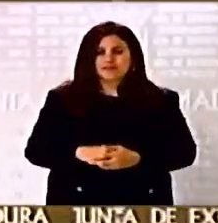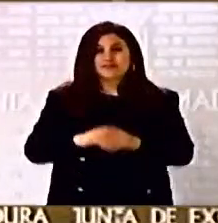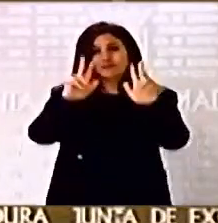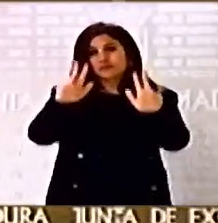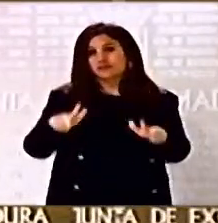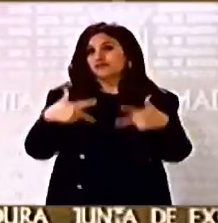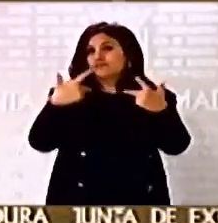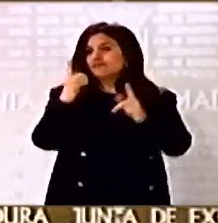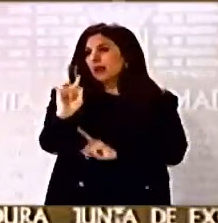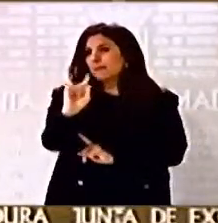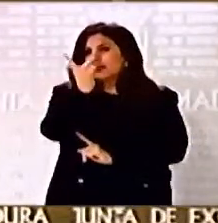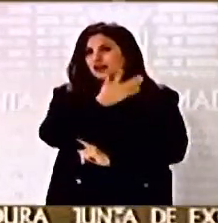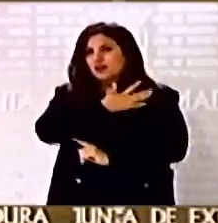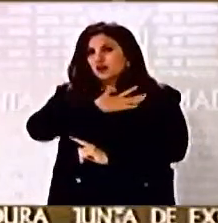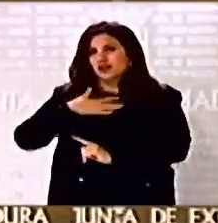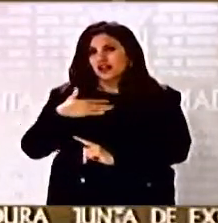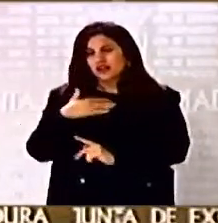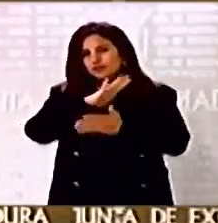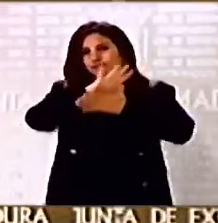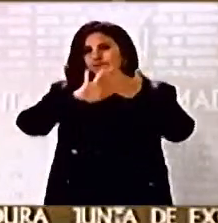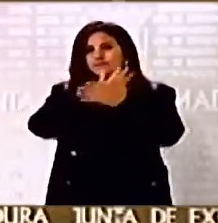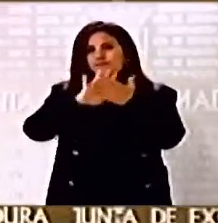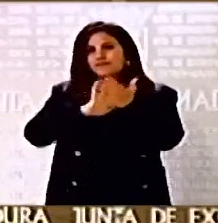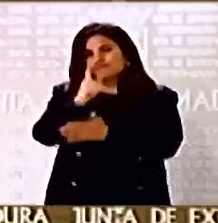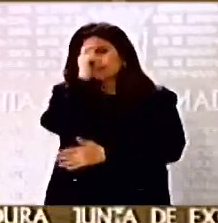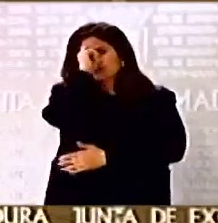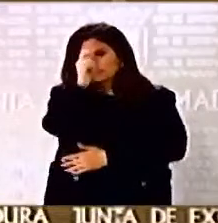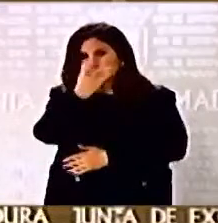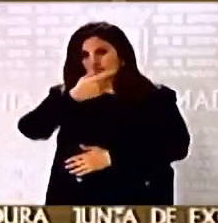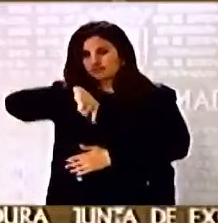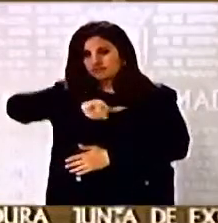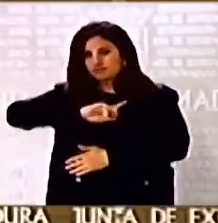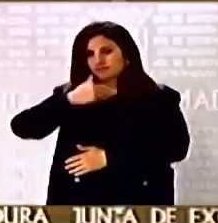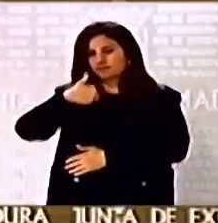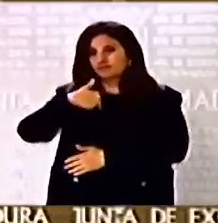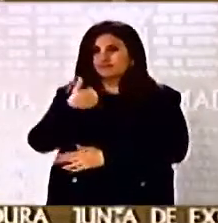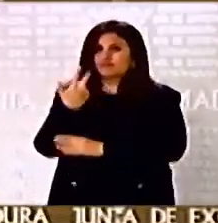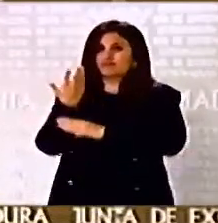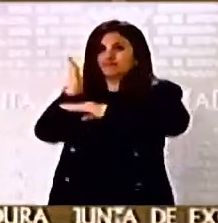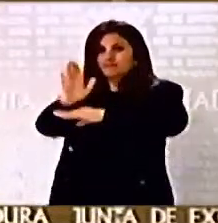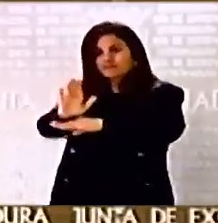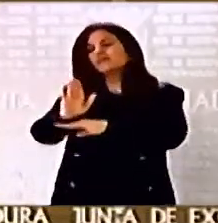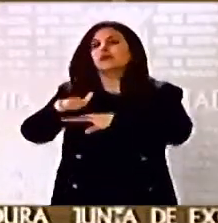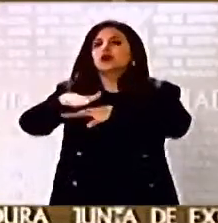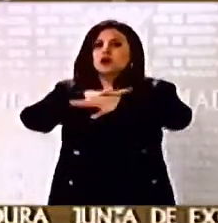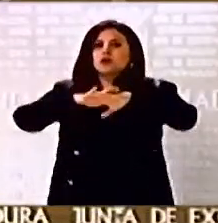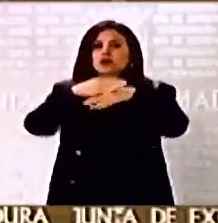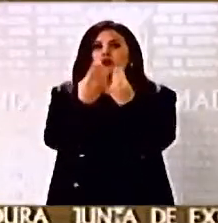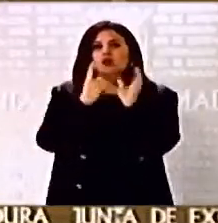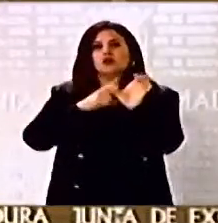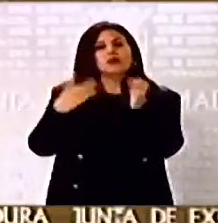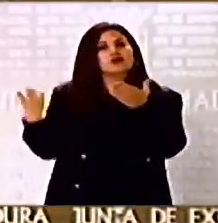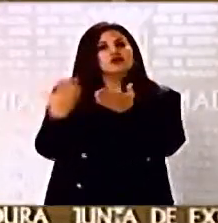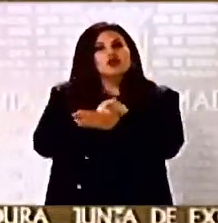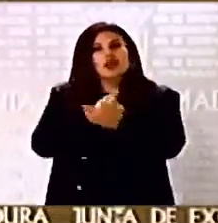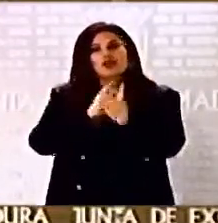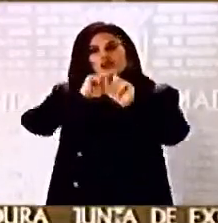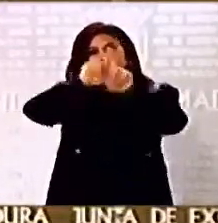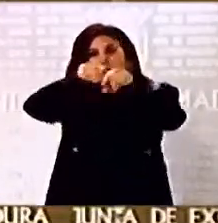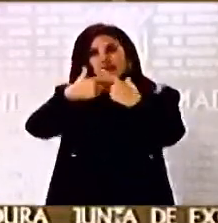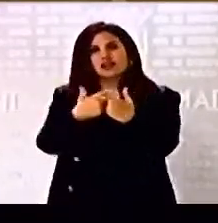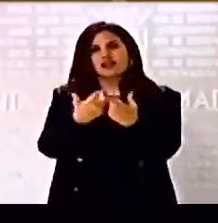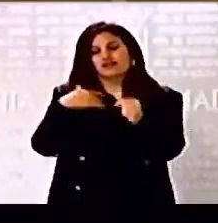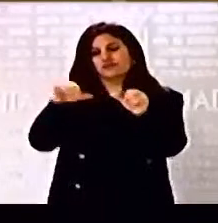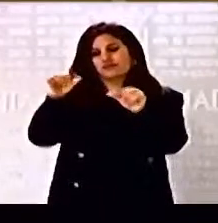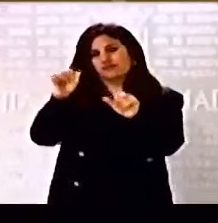primer lugar, le traslade mis condolencias y las condolencias del Gobierno de la Junta de Extremadura a todas y cada una de las familias que durante